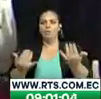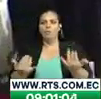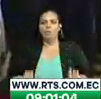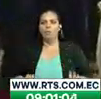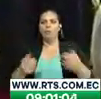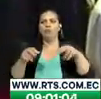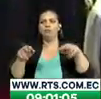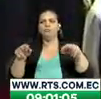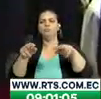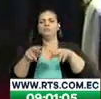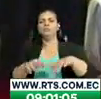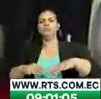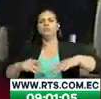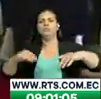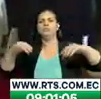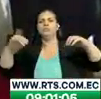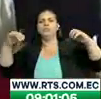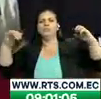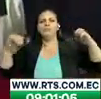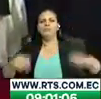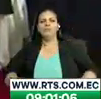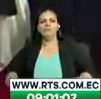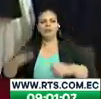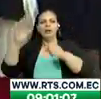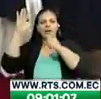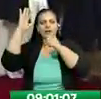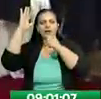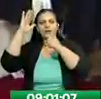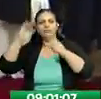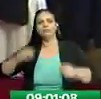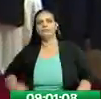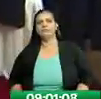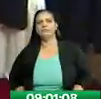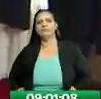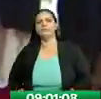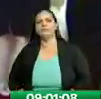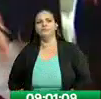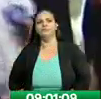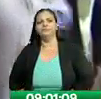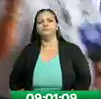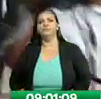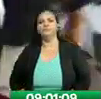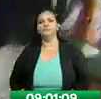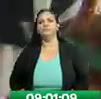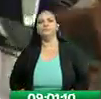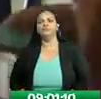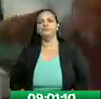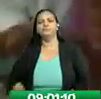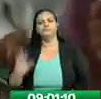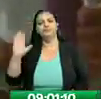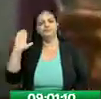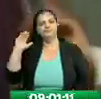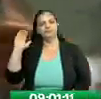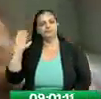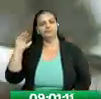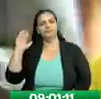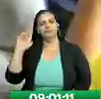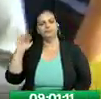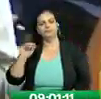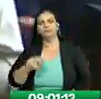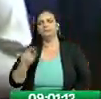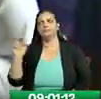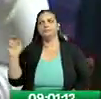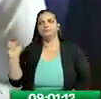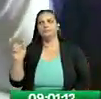lo que ellos realizan en ese instante. De ese modo nosotros despedimos este enlace con la investidura que les van a realizar a